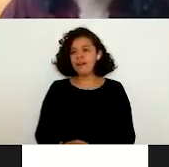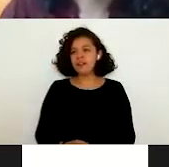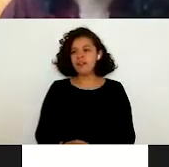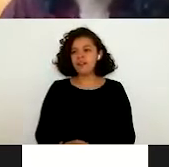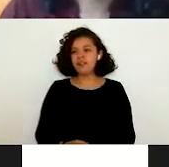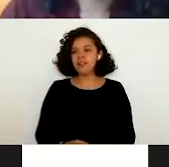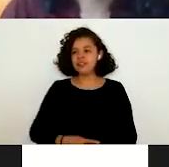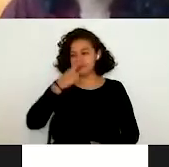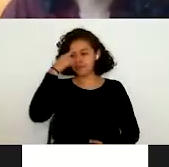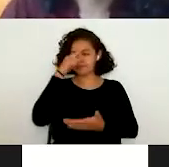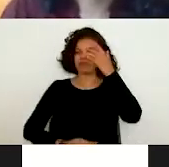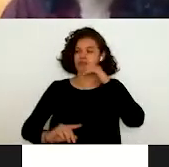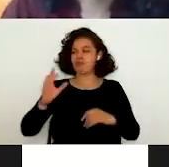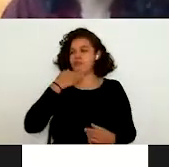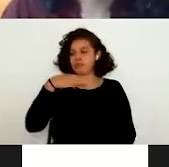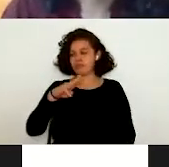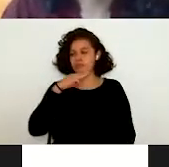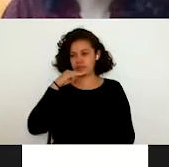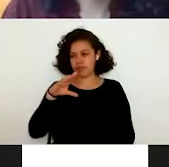Creo que tenemos un mensaje